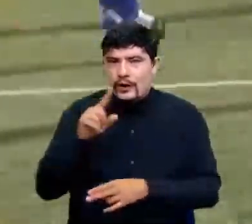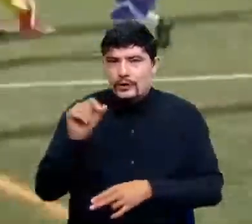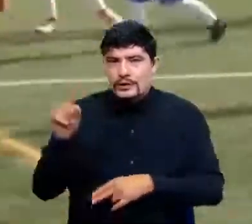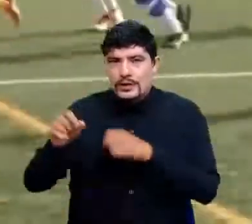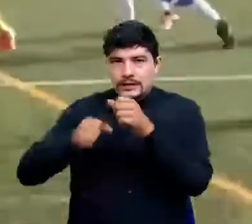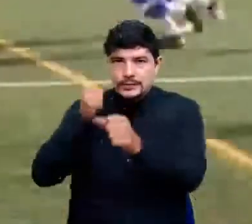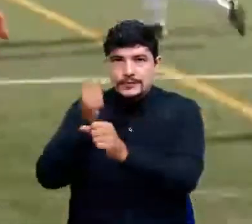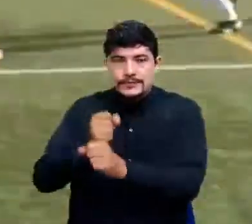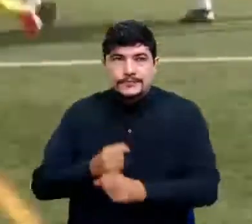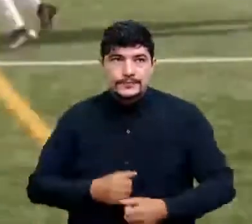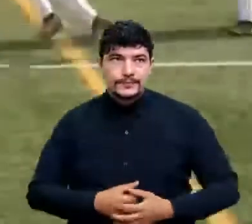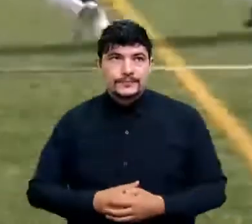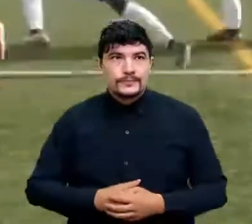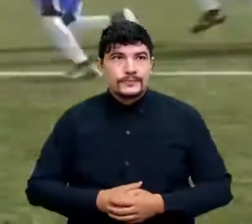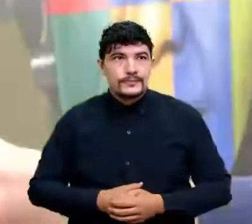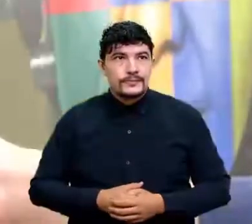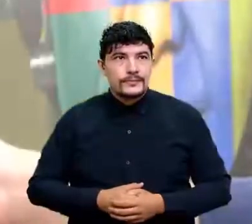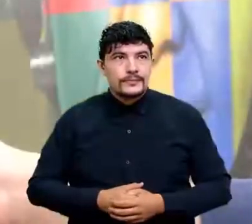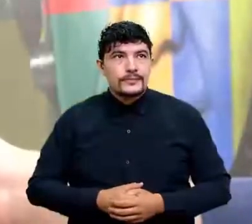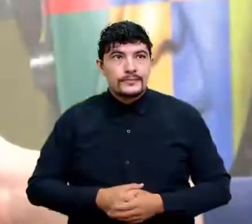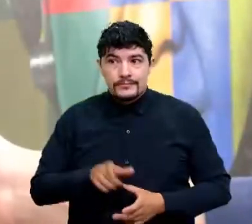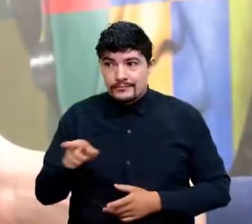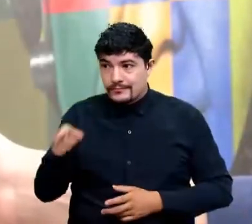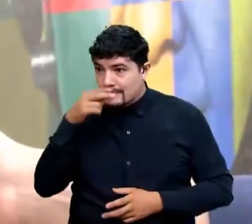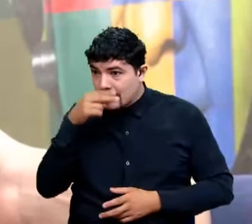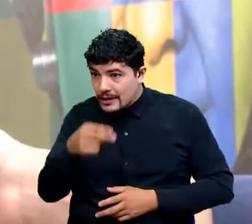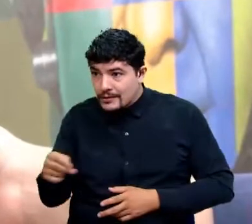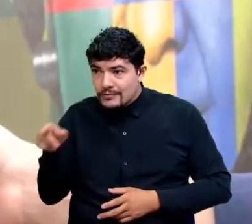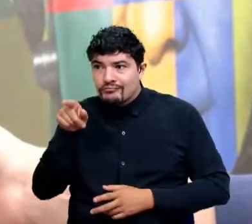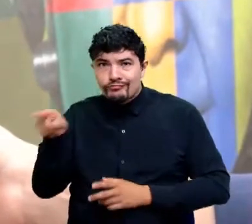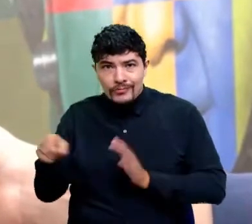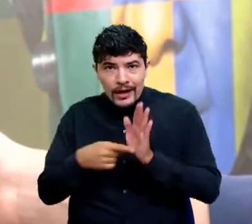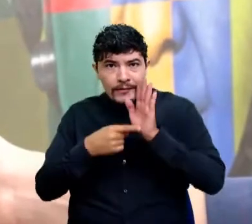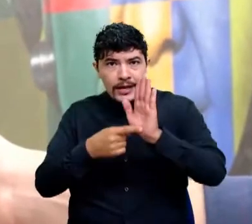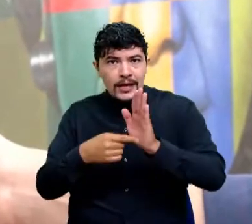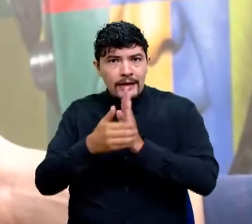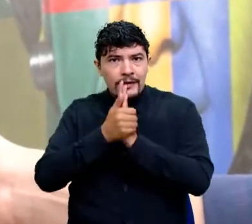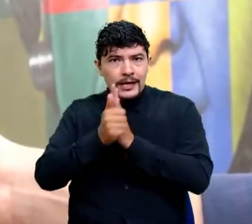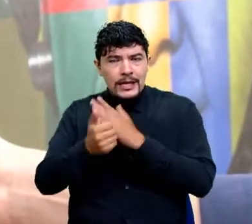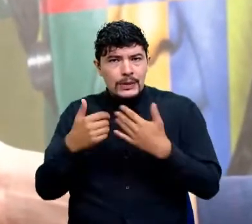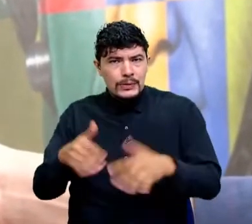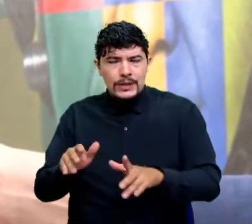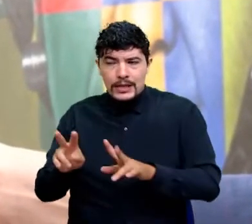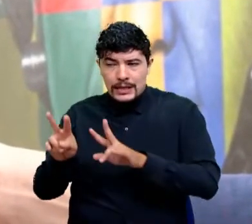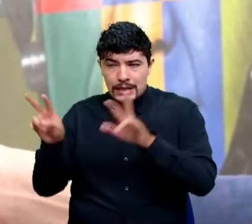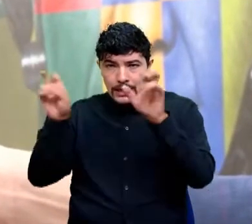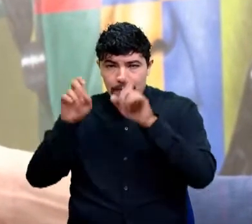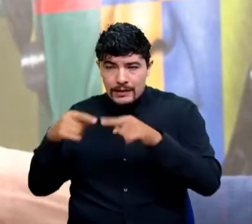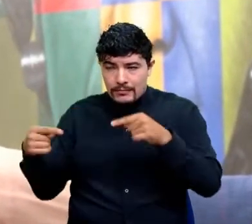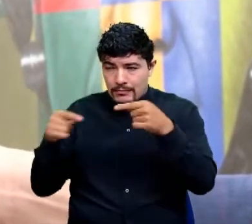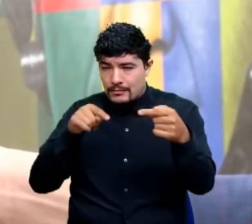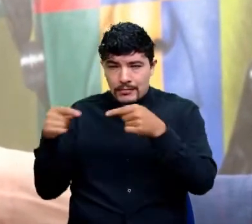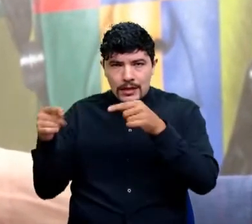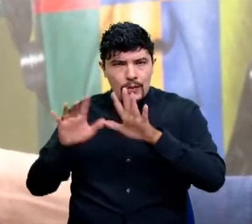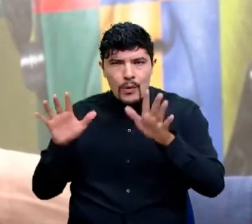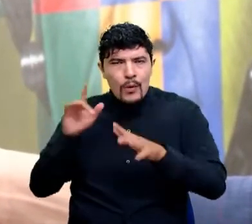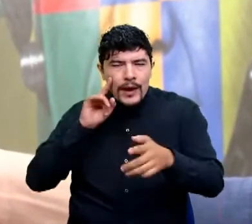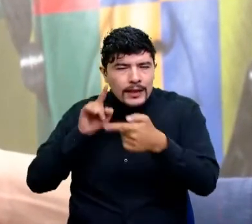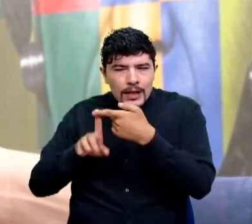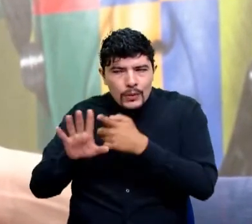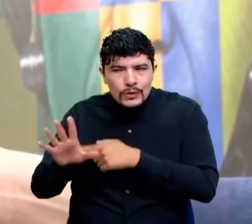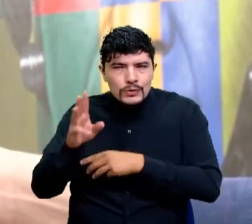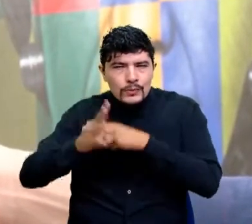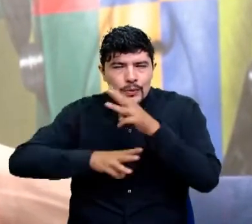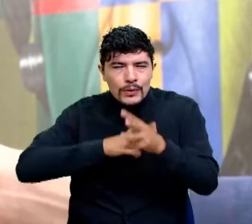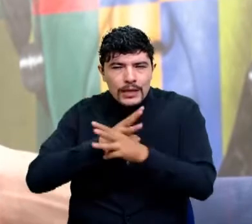futuras estrellas del balompié colombiano son niños que ya empiezan a demostrar mucho talento más allá del tema competitivo el objetivo principal del mundialito